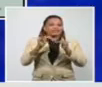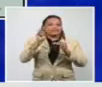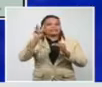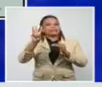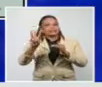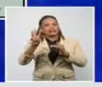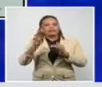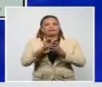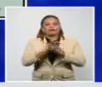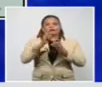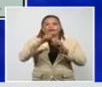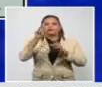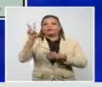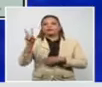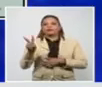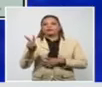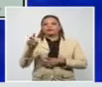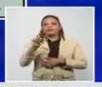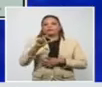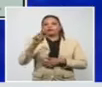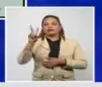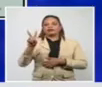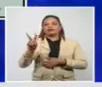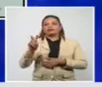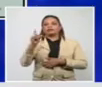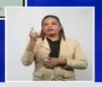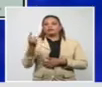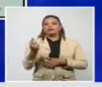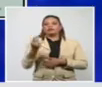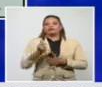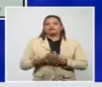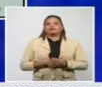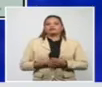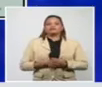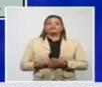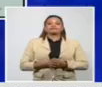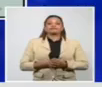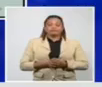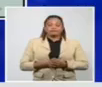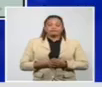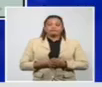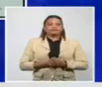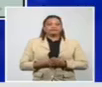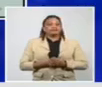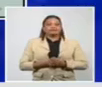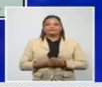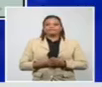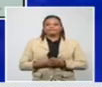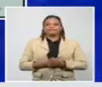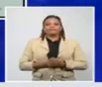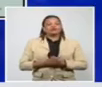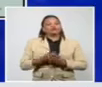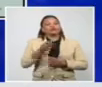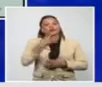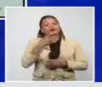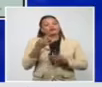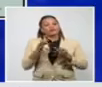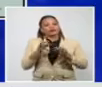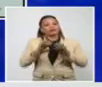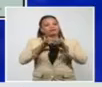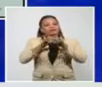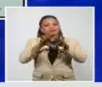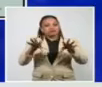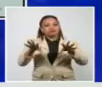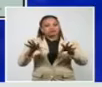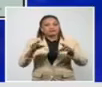Manuel Tames con 2 y Caimanera con 1, pues también habla de que todavía hay una transmisión